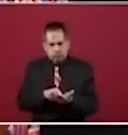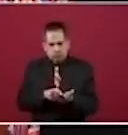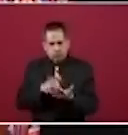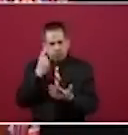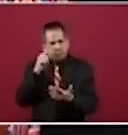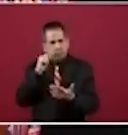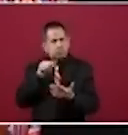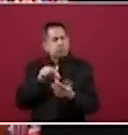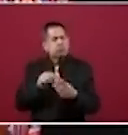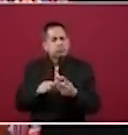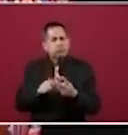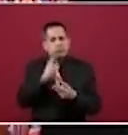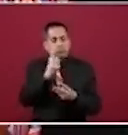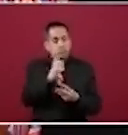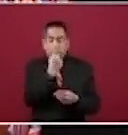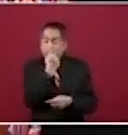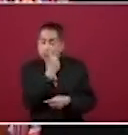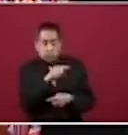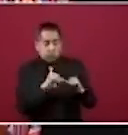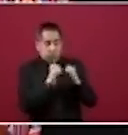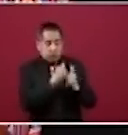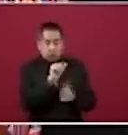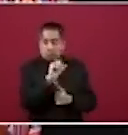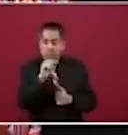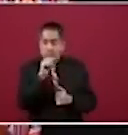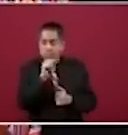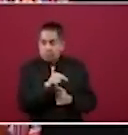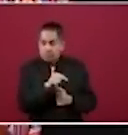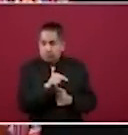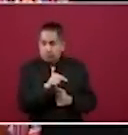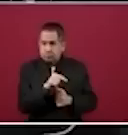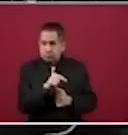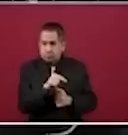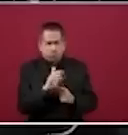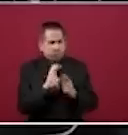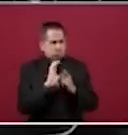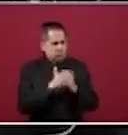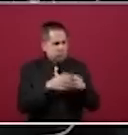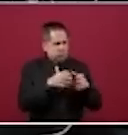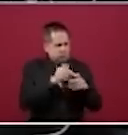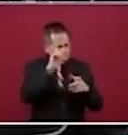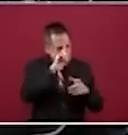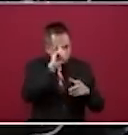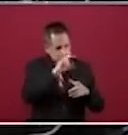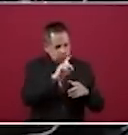para que una asociación civil, le digo específicamente cómo se llama, el Comité Normativo del Consejo